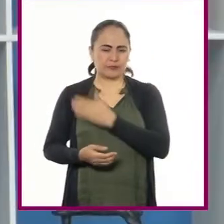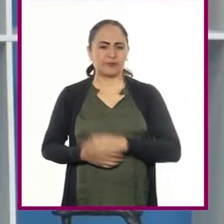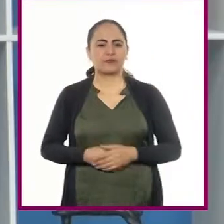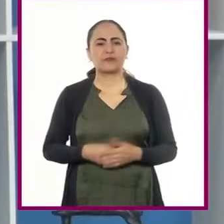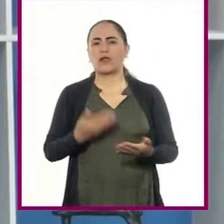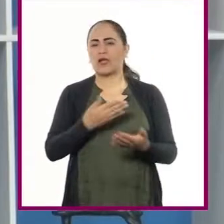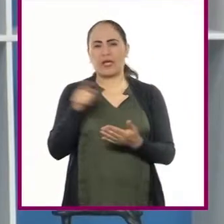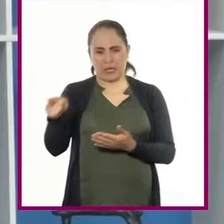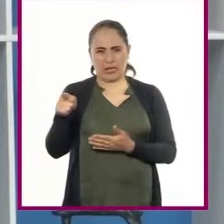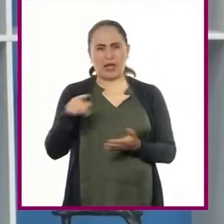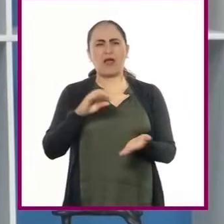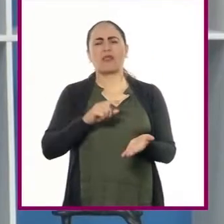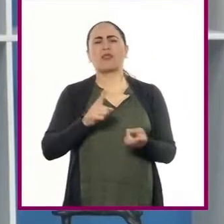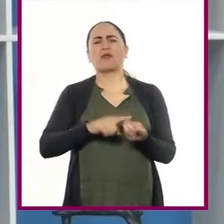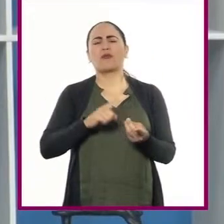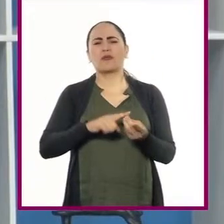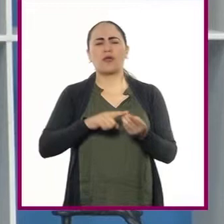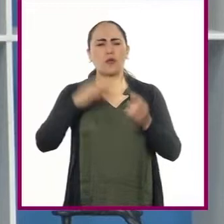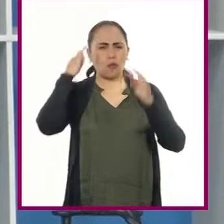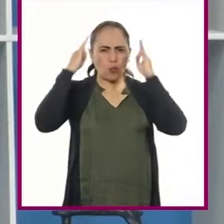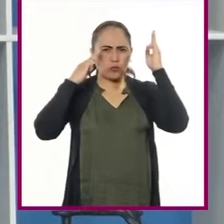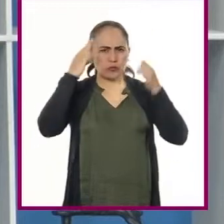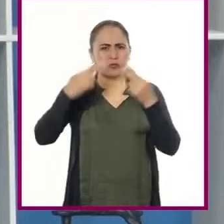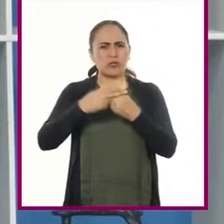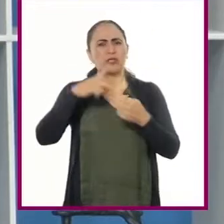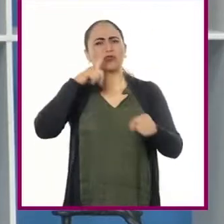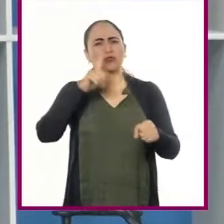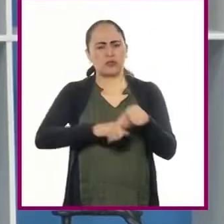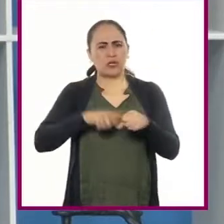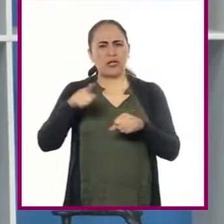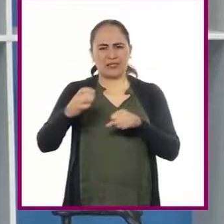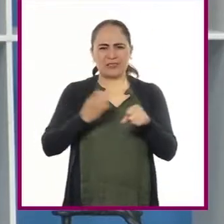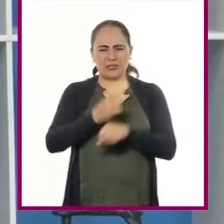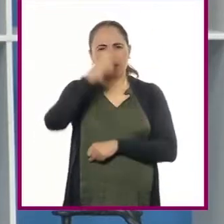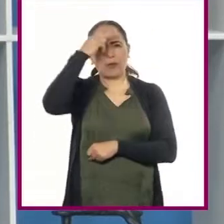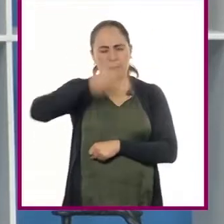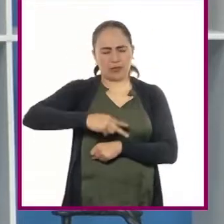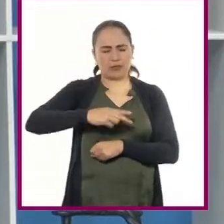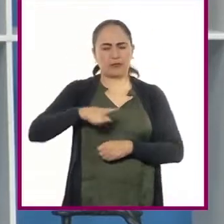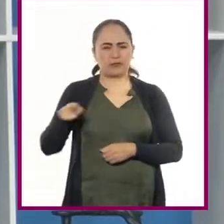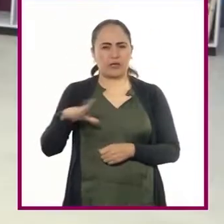en el Museo Nacional del Virreinato en Tepotzotlán, Estado de México.